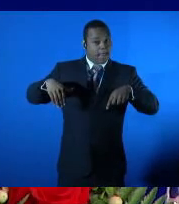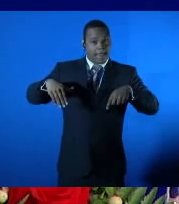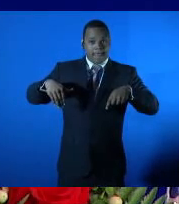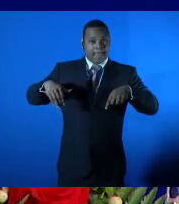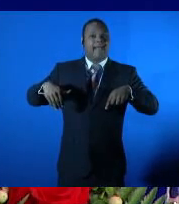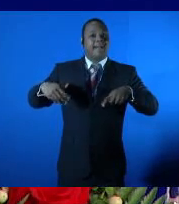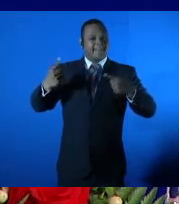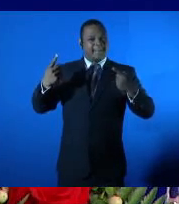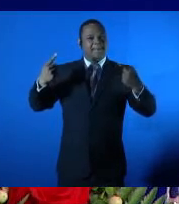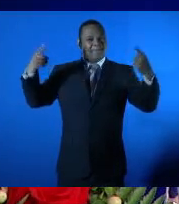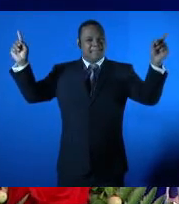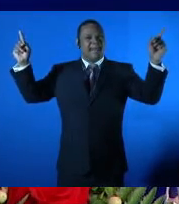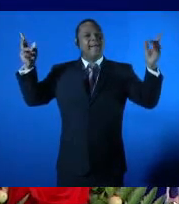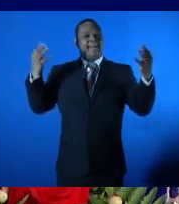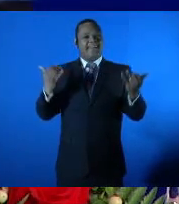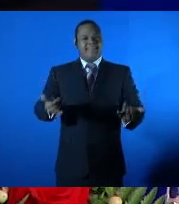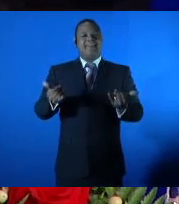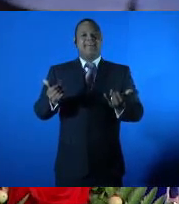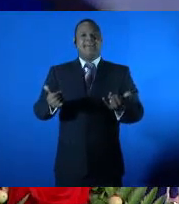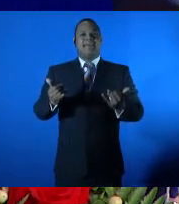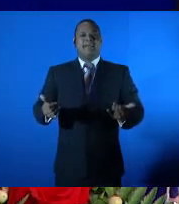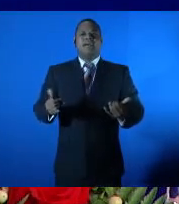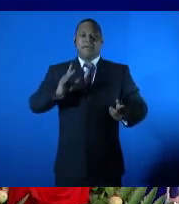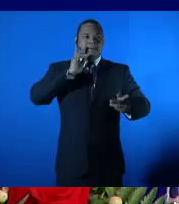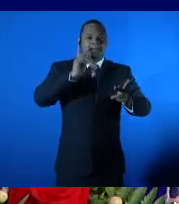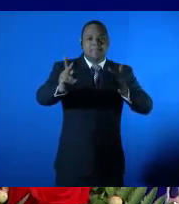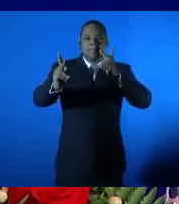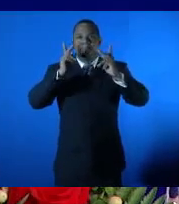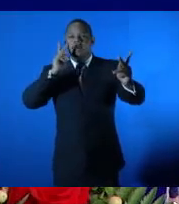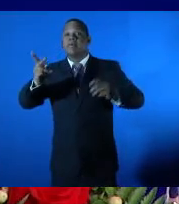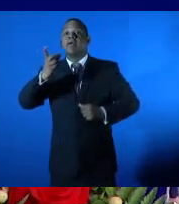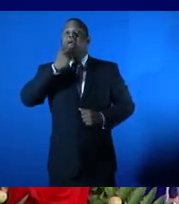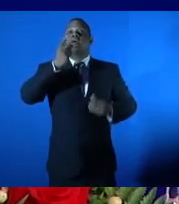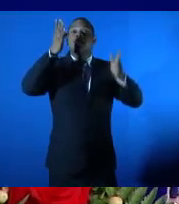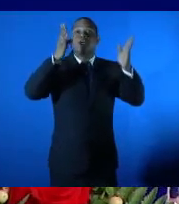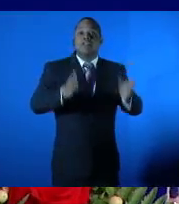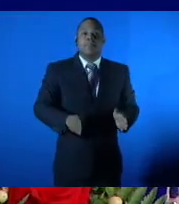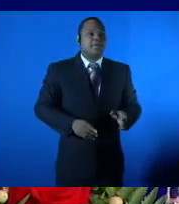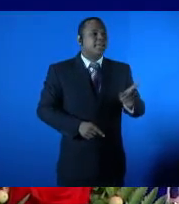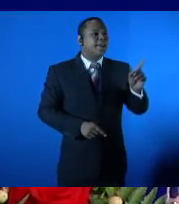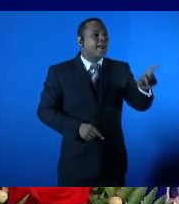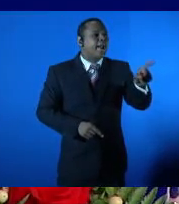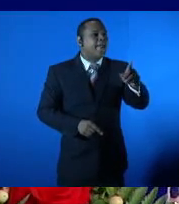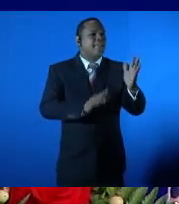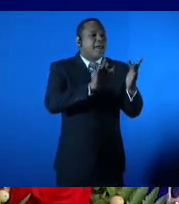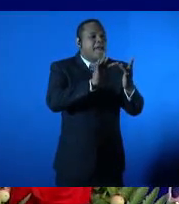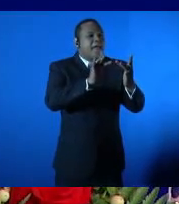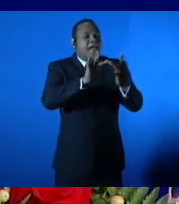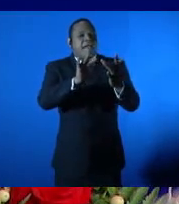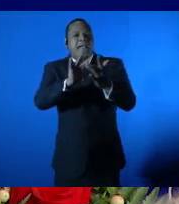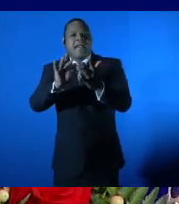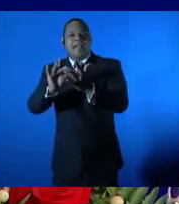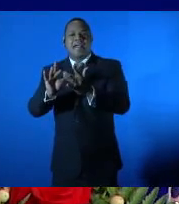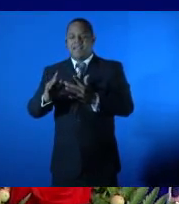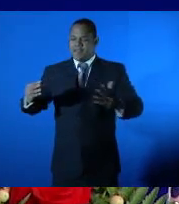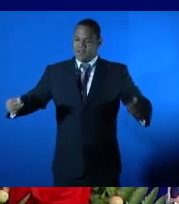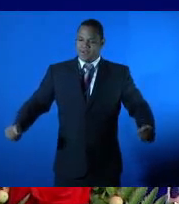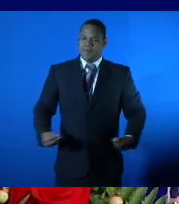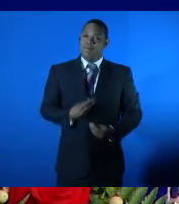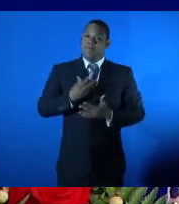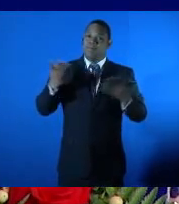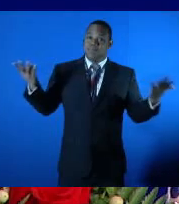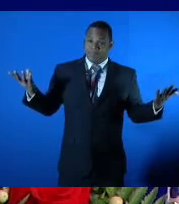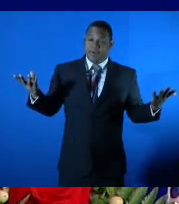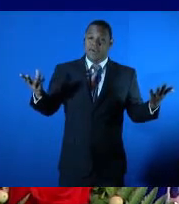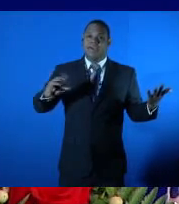de esta cultura dominicana tan vibrante y única, así como la calidez de